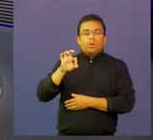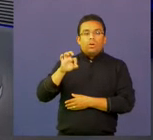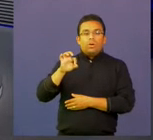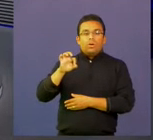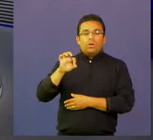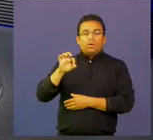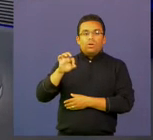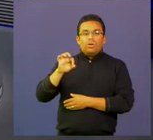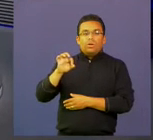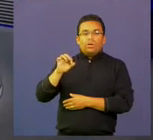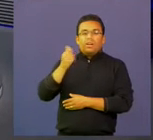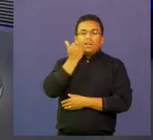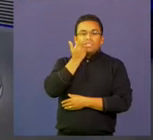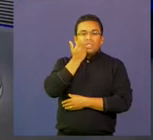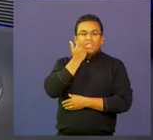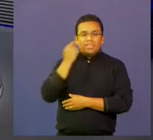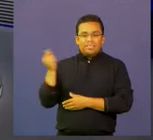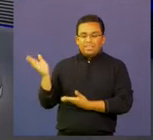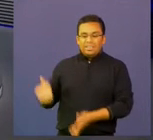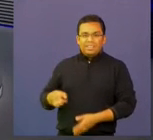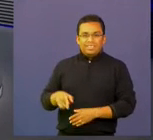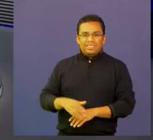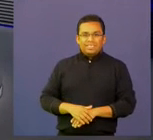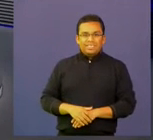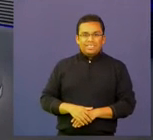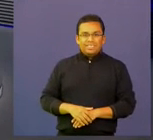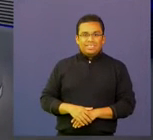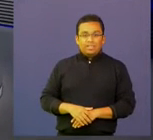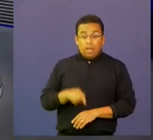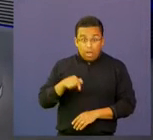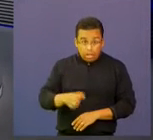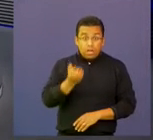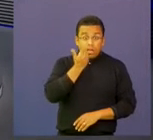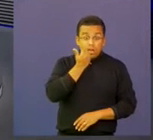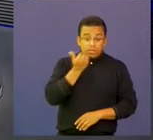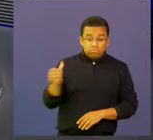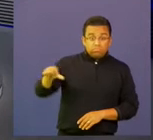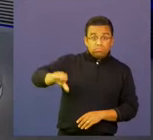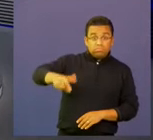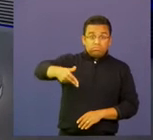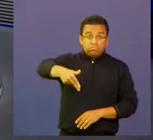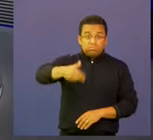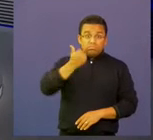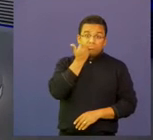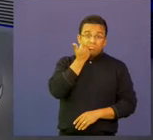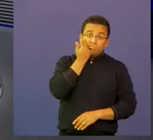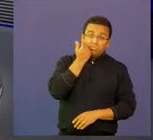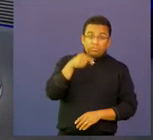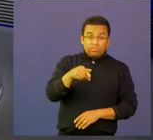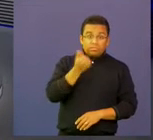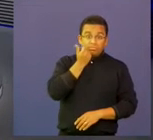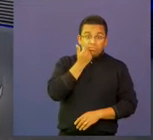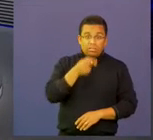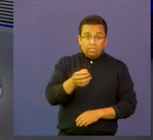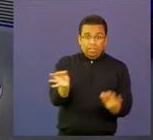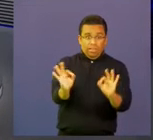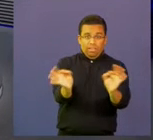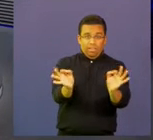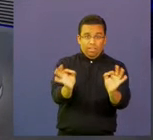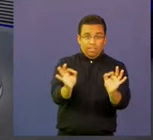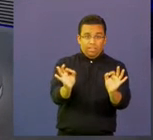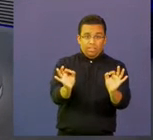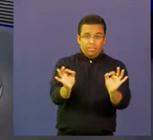había gasolina, no había vías, no había absolutamente nada, y él trajo un carro. En ese momento, en el mundo entero, eso fue